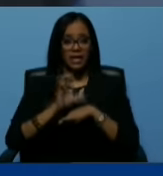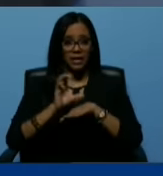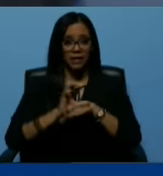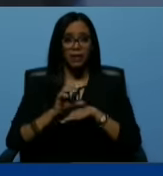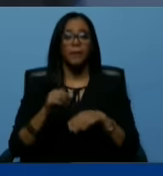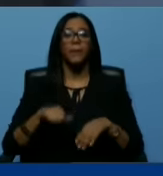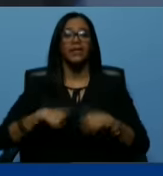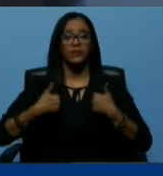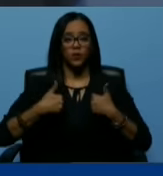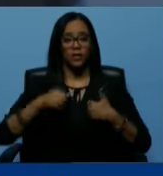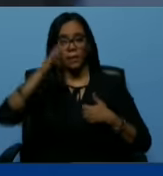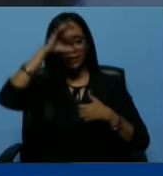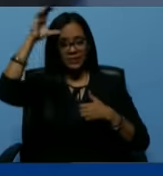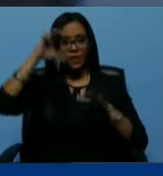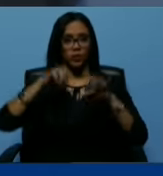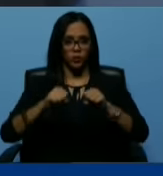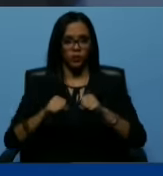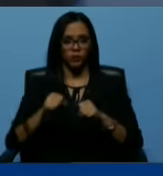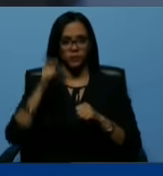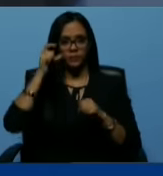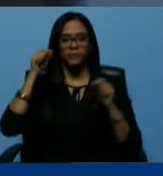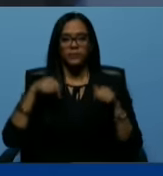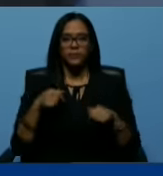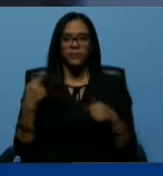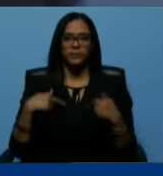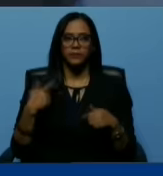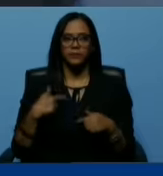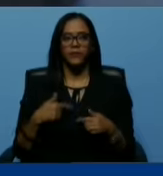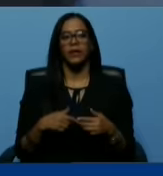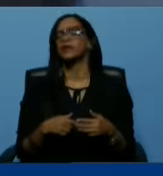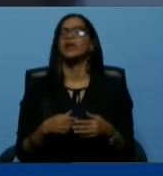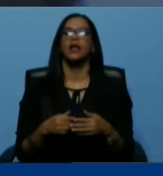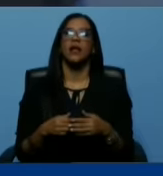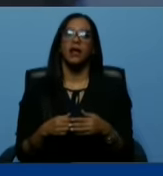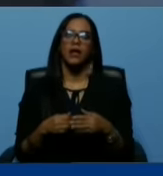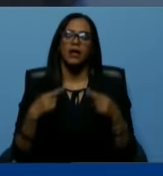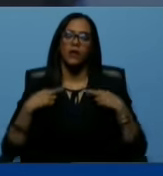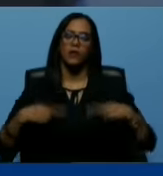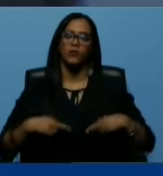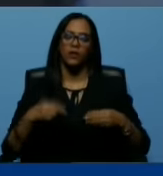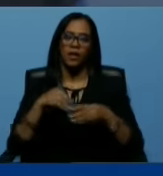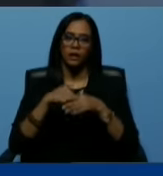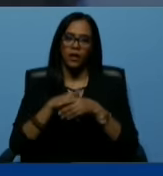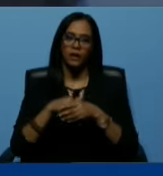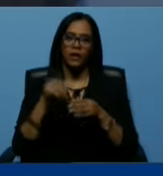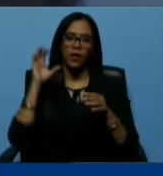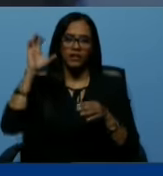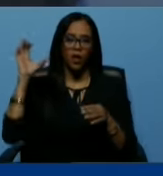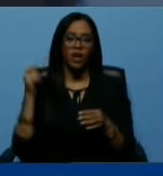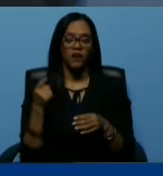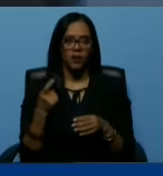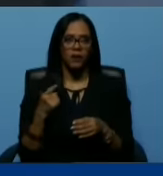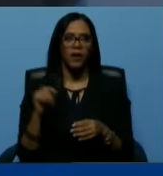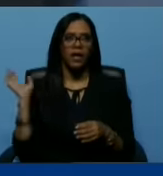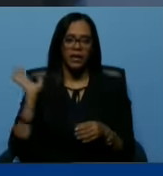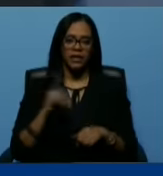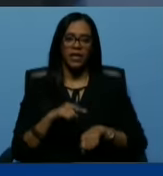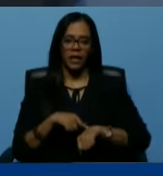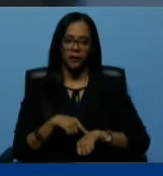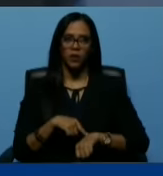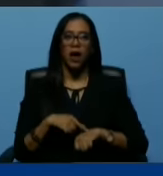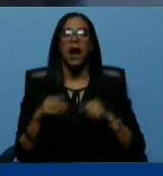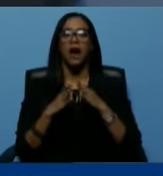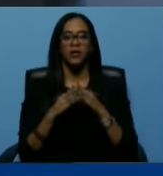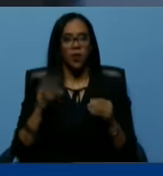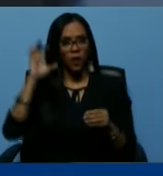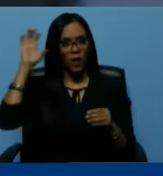de control. Al día de hoy, presidente, ya salió el material electoral de los estados que faltaban, deben estar llegando en estas horas a todos